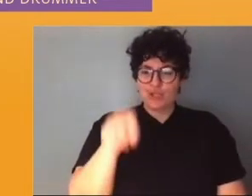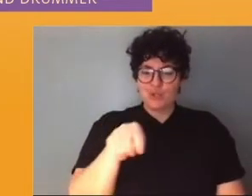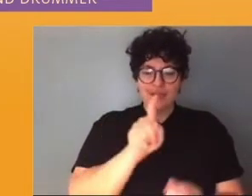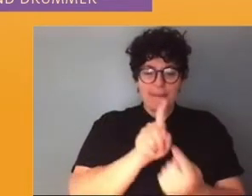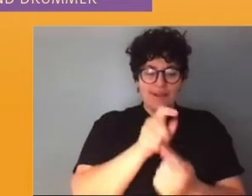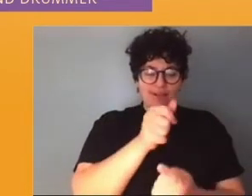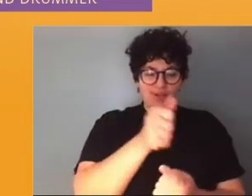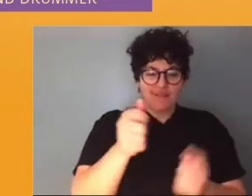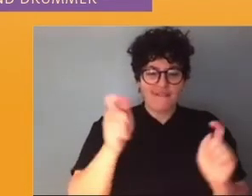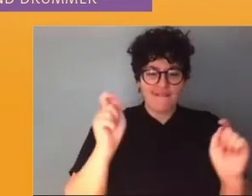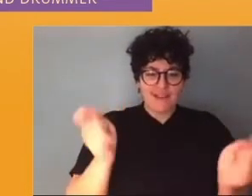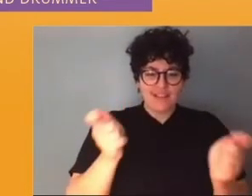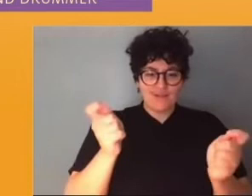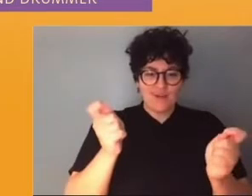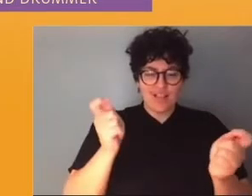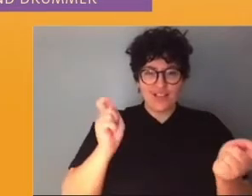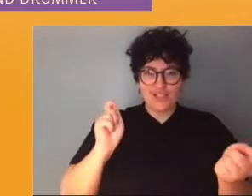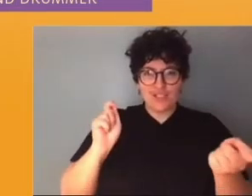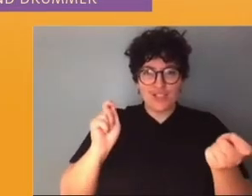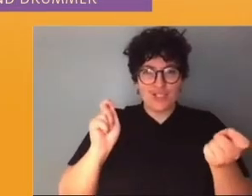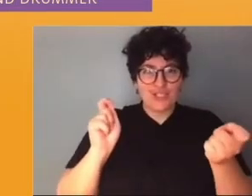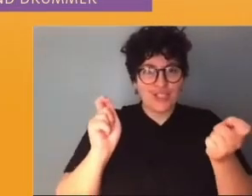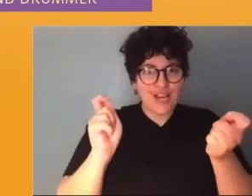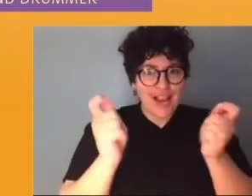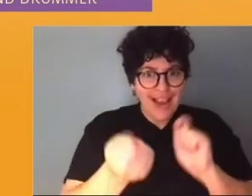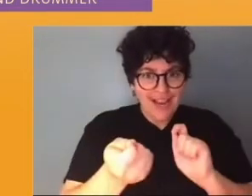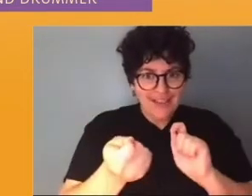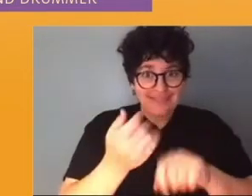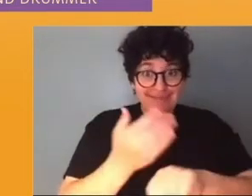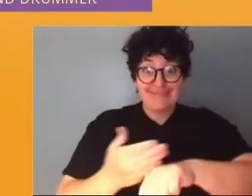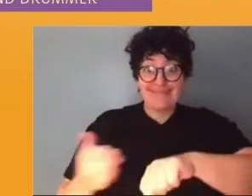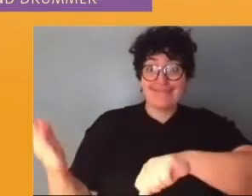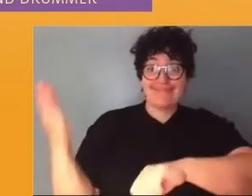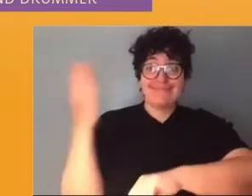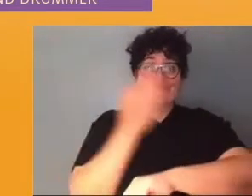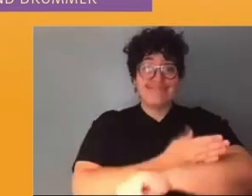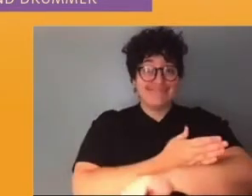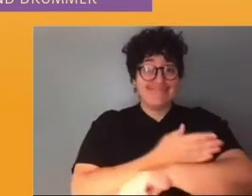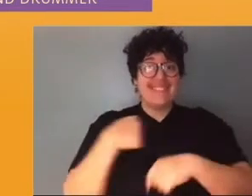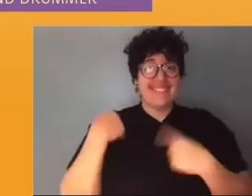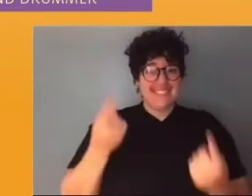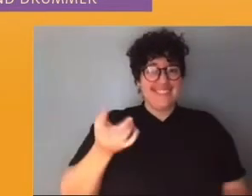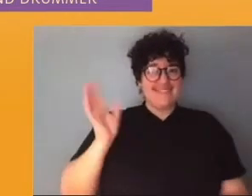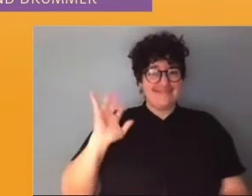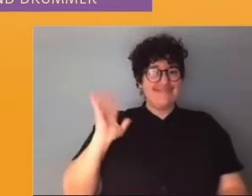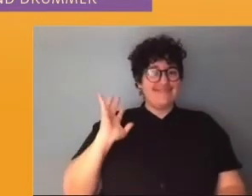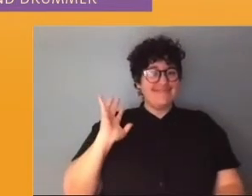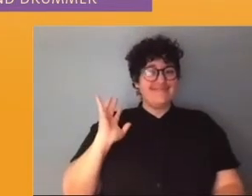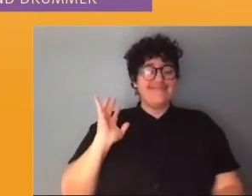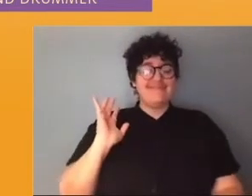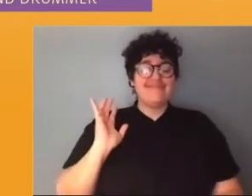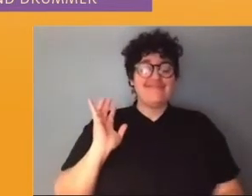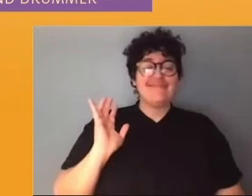Tucson para mejorar, de hecho, desde entonces.